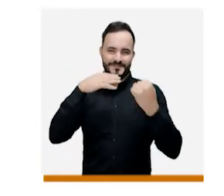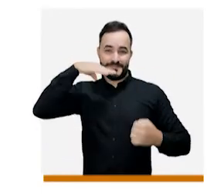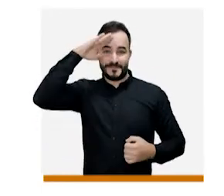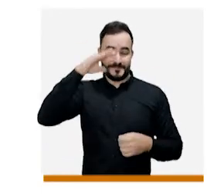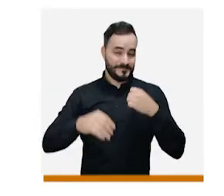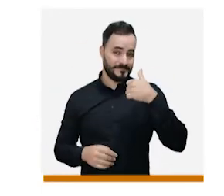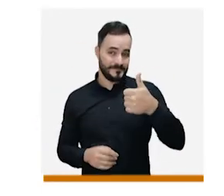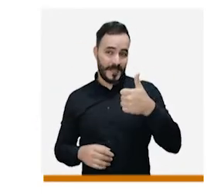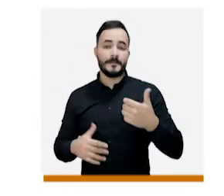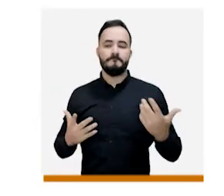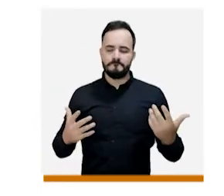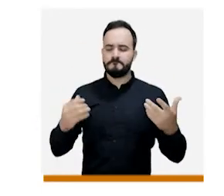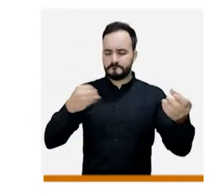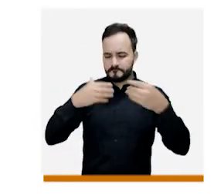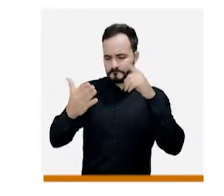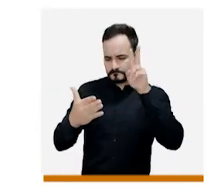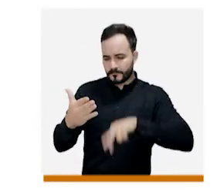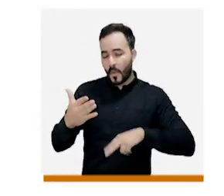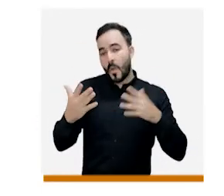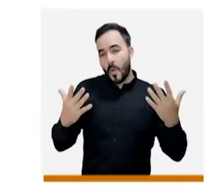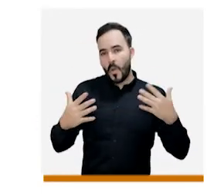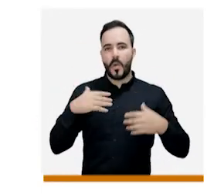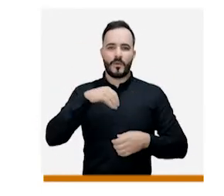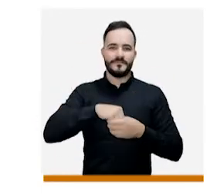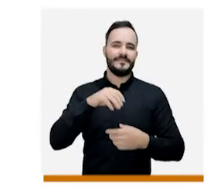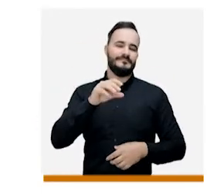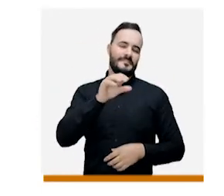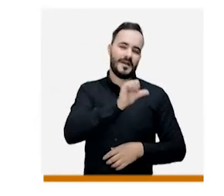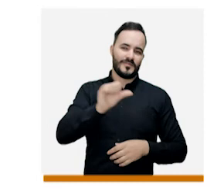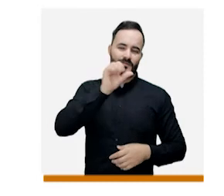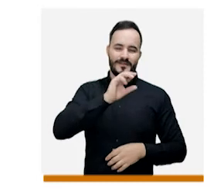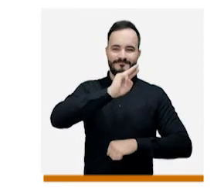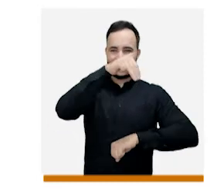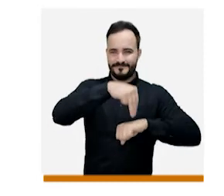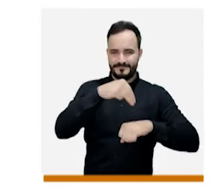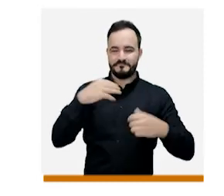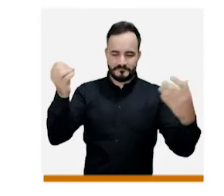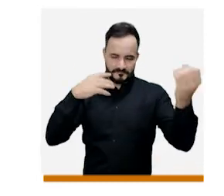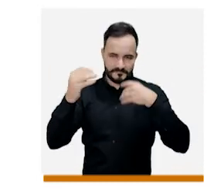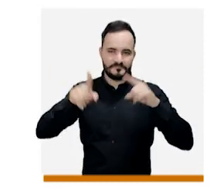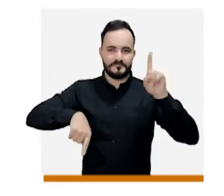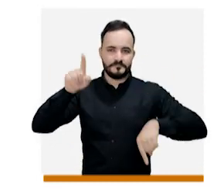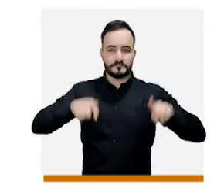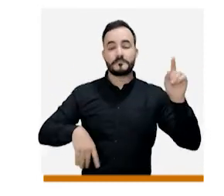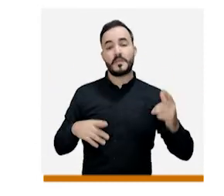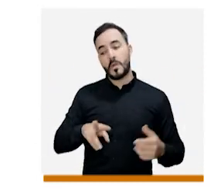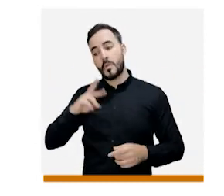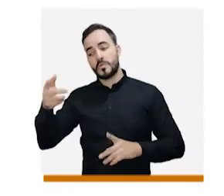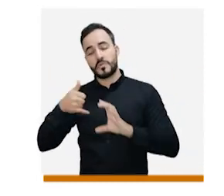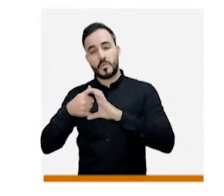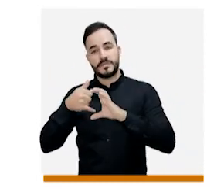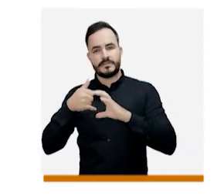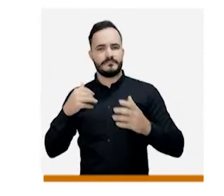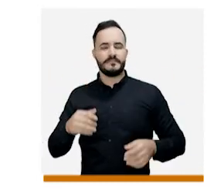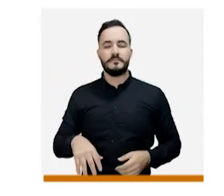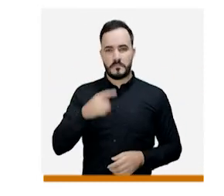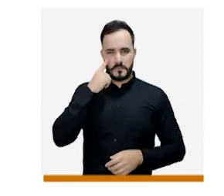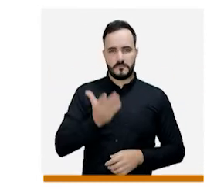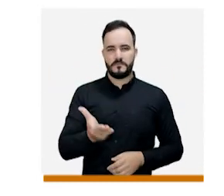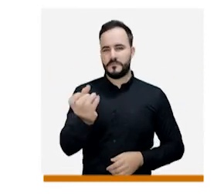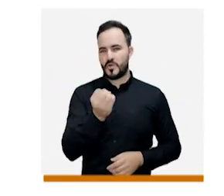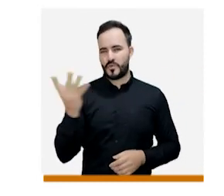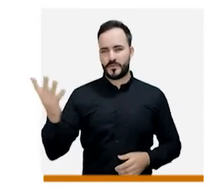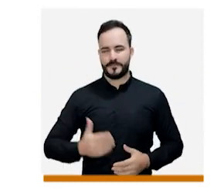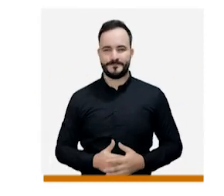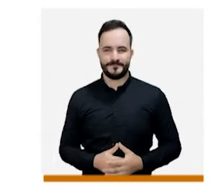@ConsejoMedellín y @ConsejoDeMedellín, además de las redes sociales de nuestro canal @TeleMedellín. Les cuento también, tenemos una línea